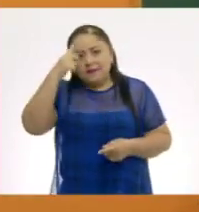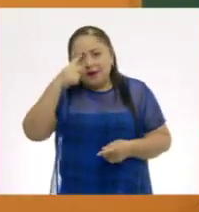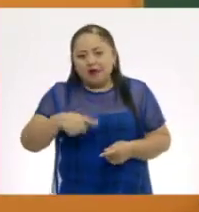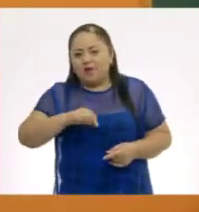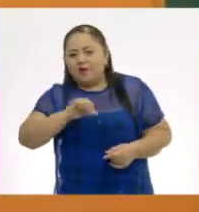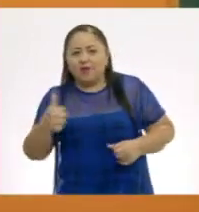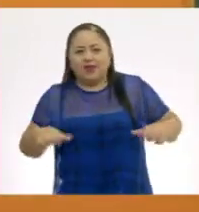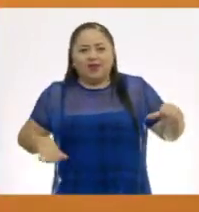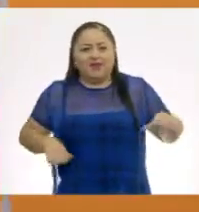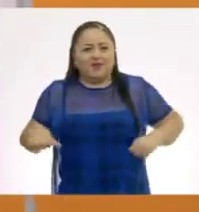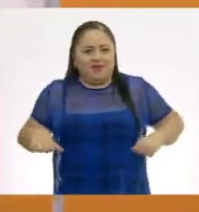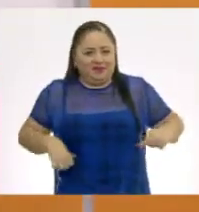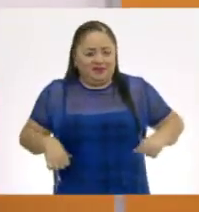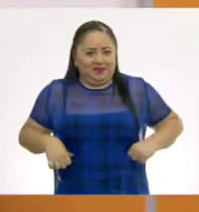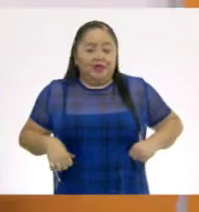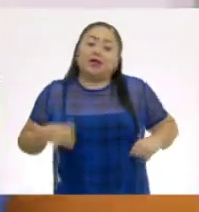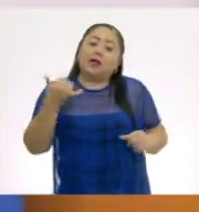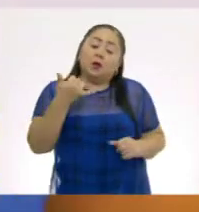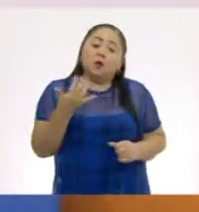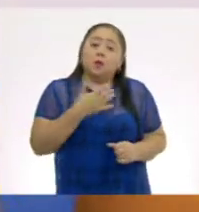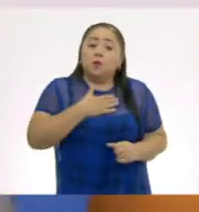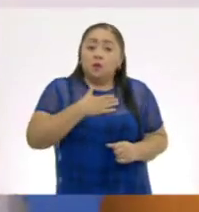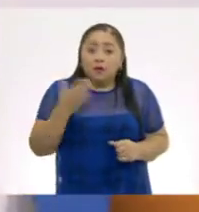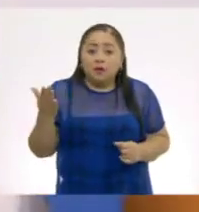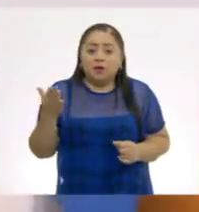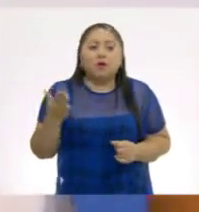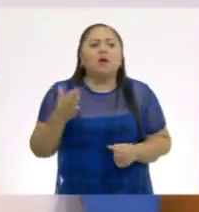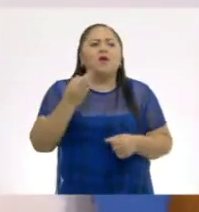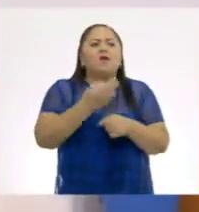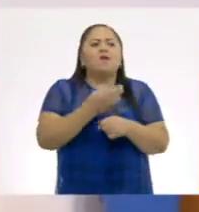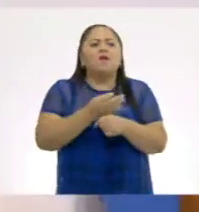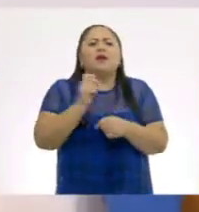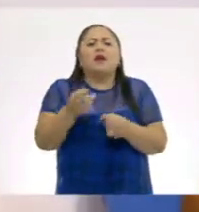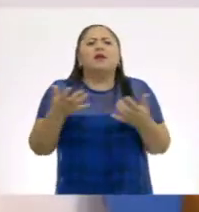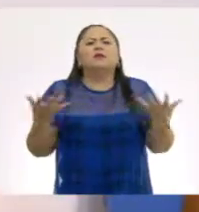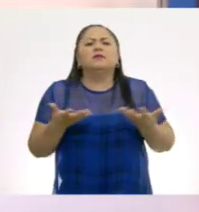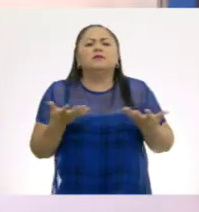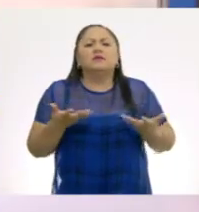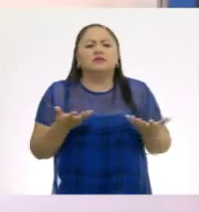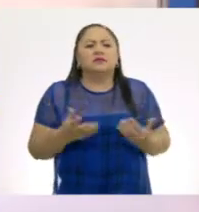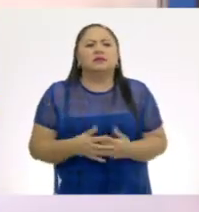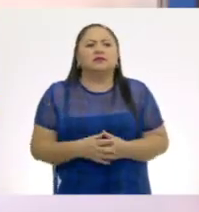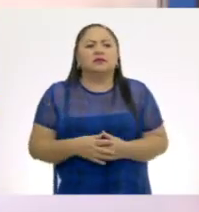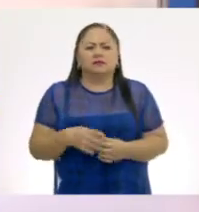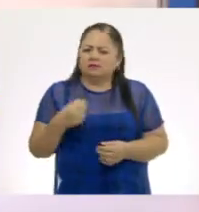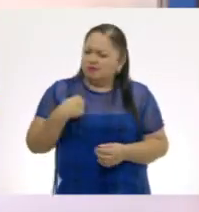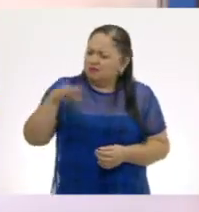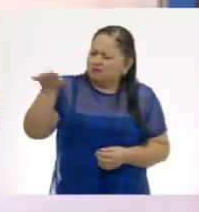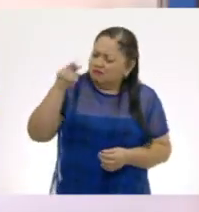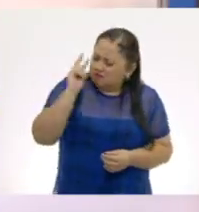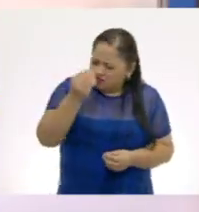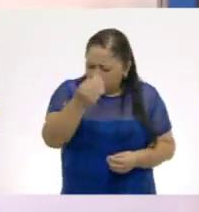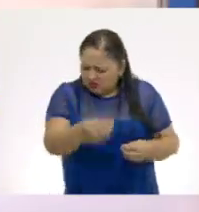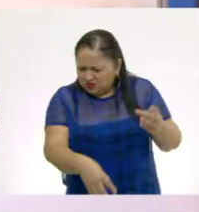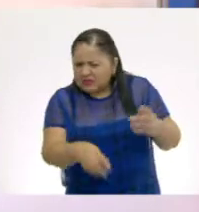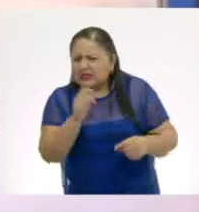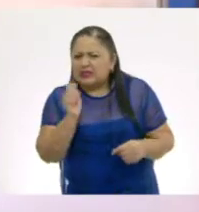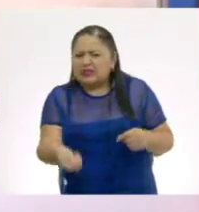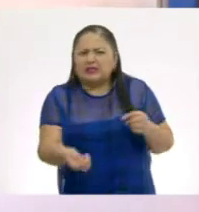hacer las actividades. Y bueno, lo que tenemos que hacer. Veo que tienes aquí como muchos. Sí, materiales. Tenemos